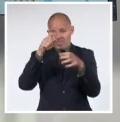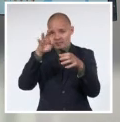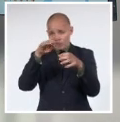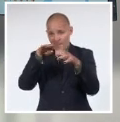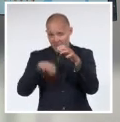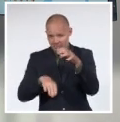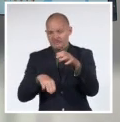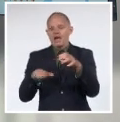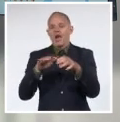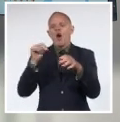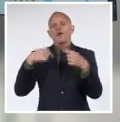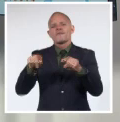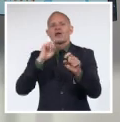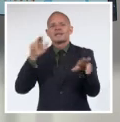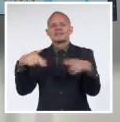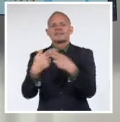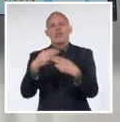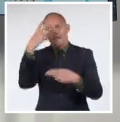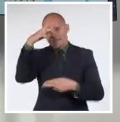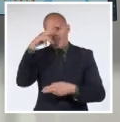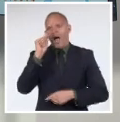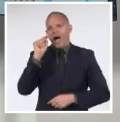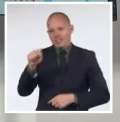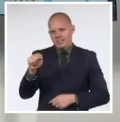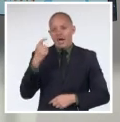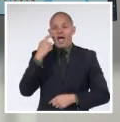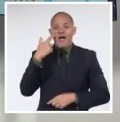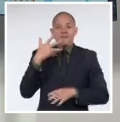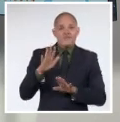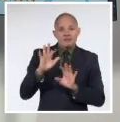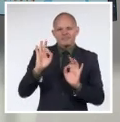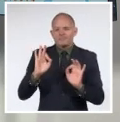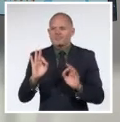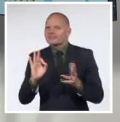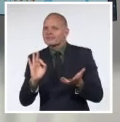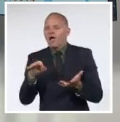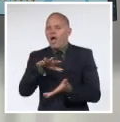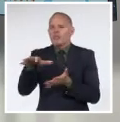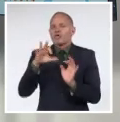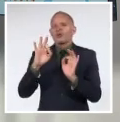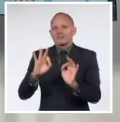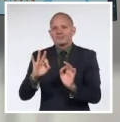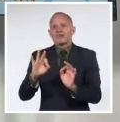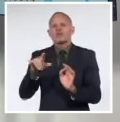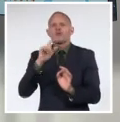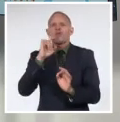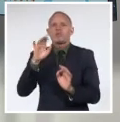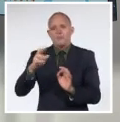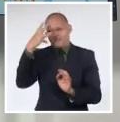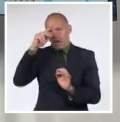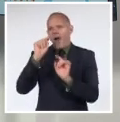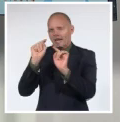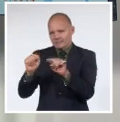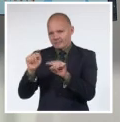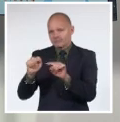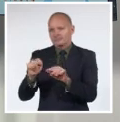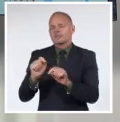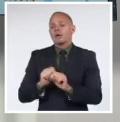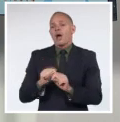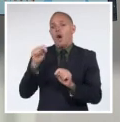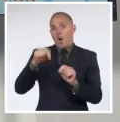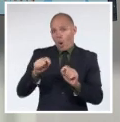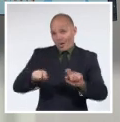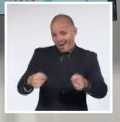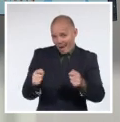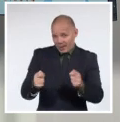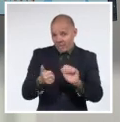los locales mexicanos en el premundial de la categoría que tiene por sede a Baja California Sur. El canal Telerebelde